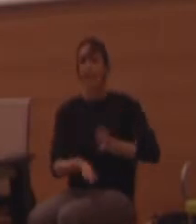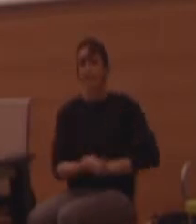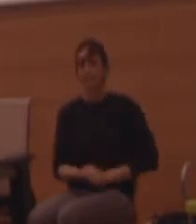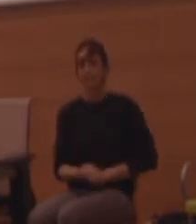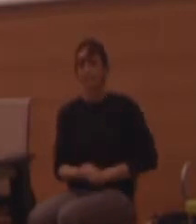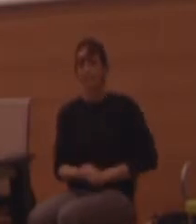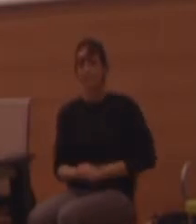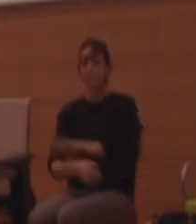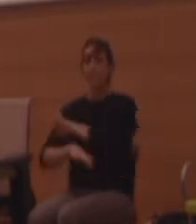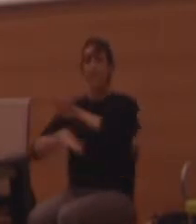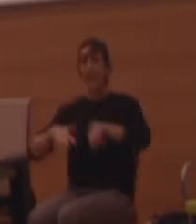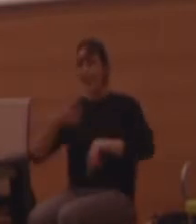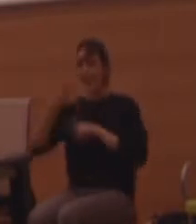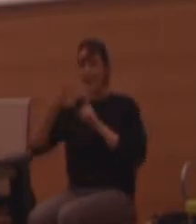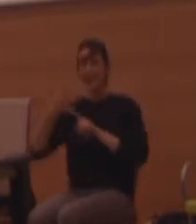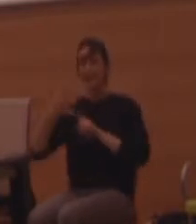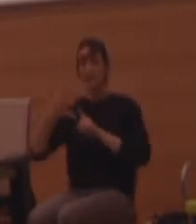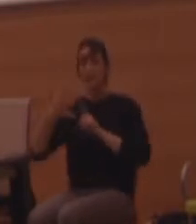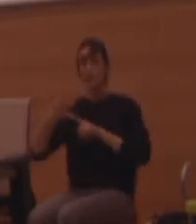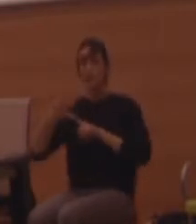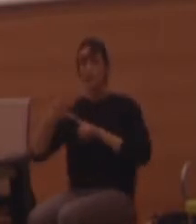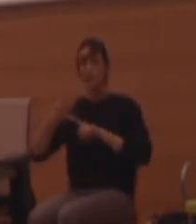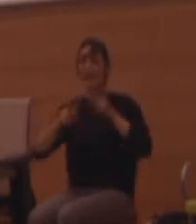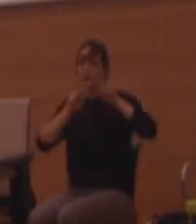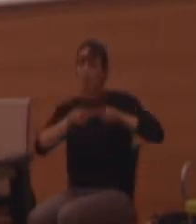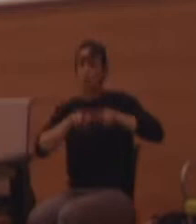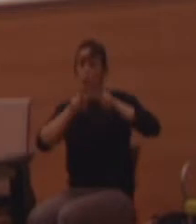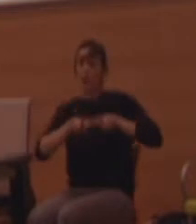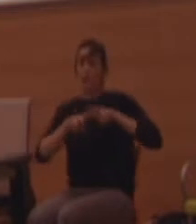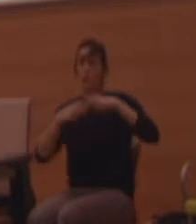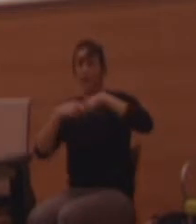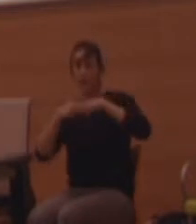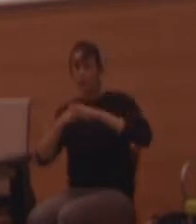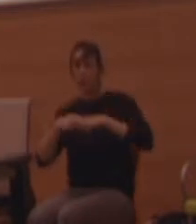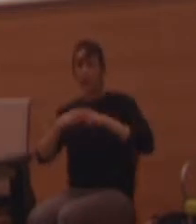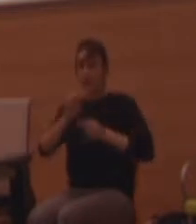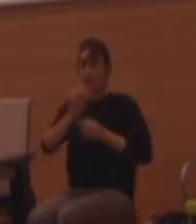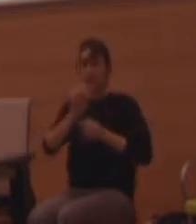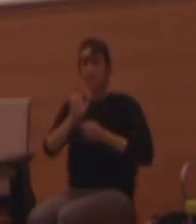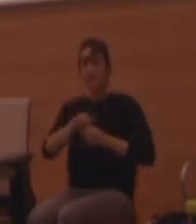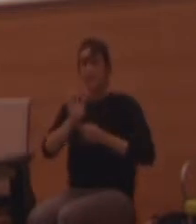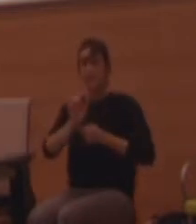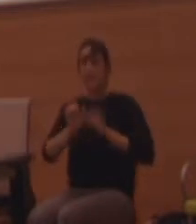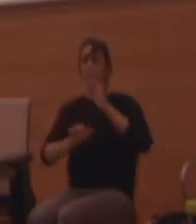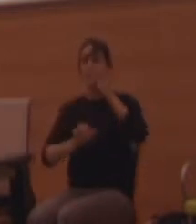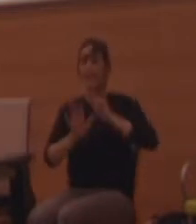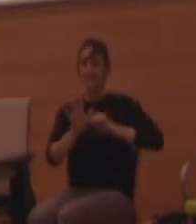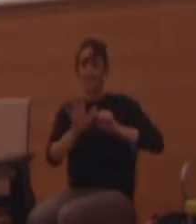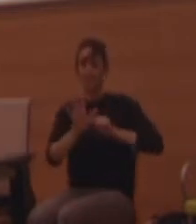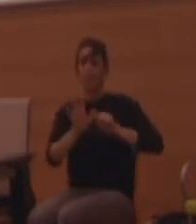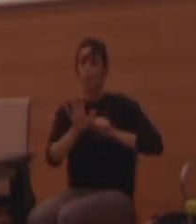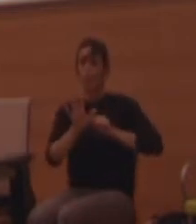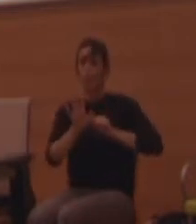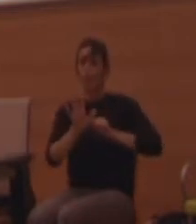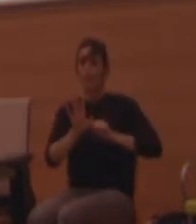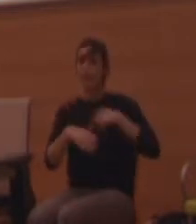En quinto lugar, exploramos la movilidad articular, tanto del tobillo como del primer dedo. Es una prueba muy sencilla en